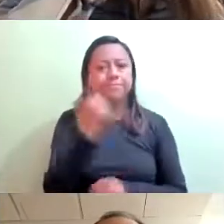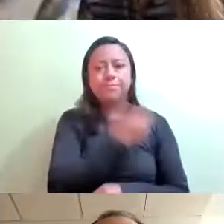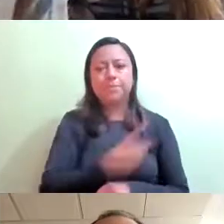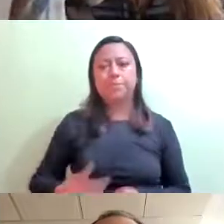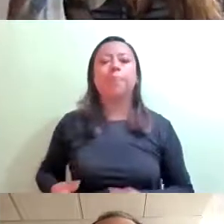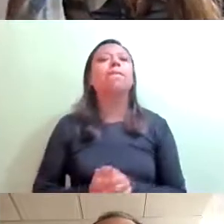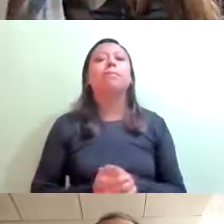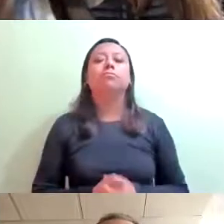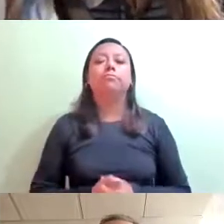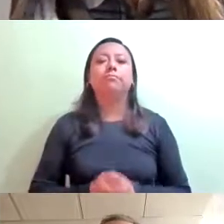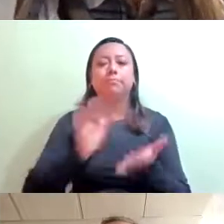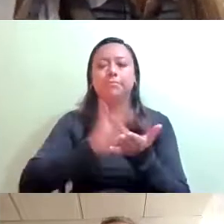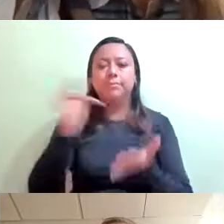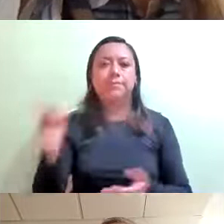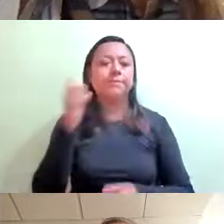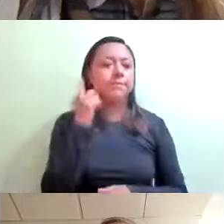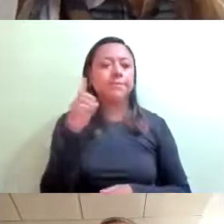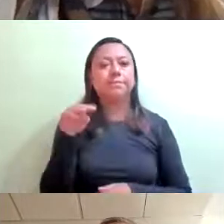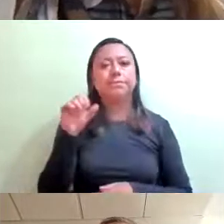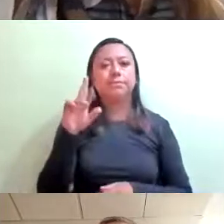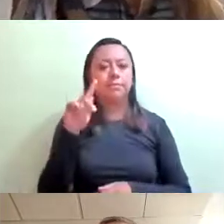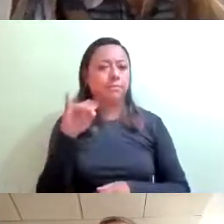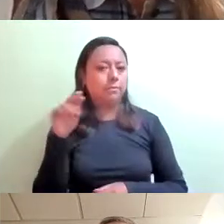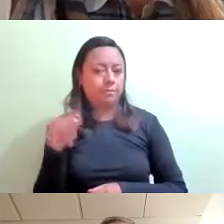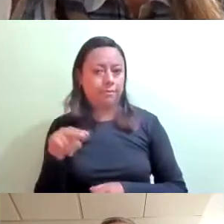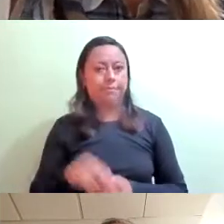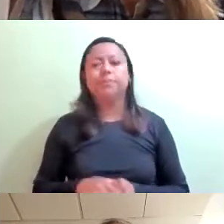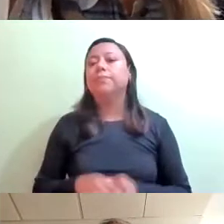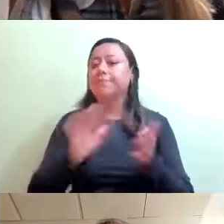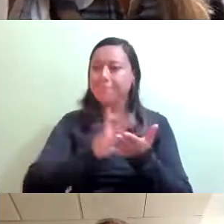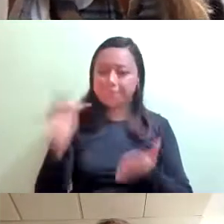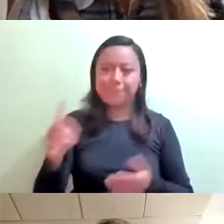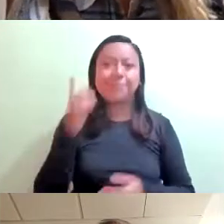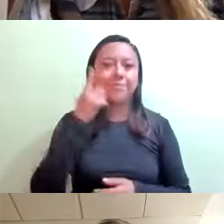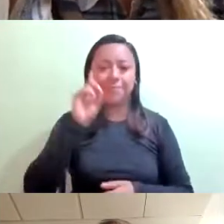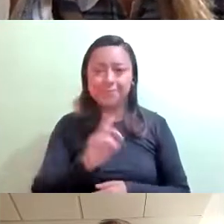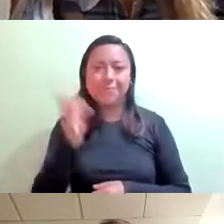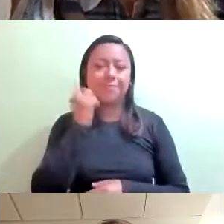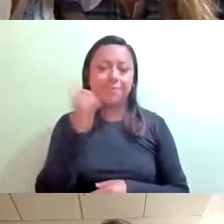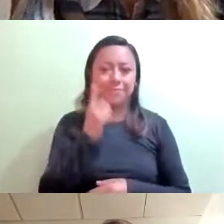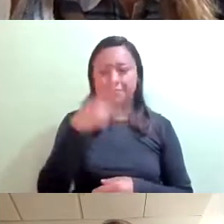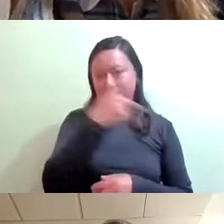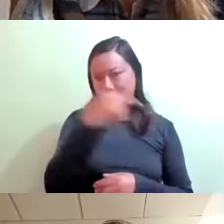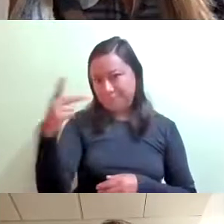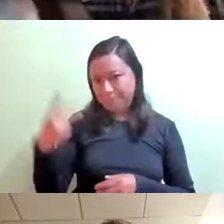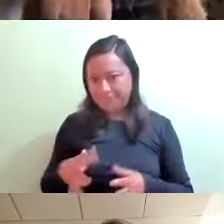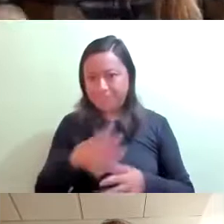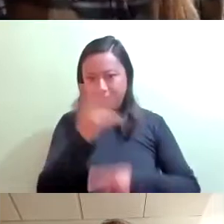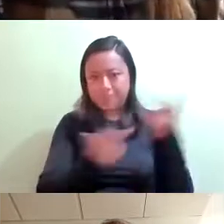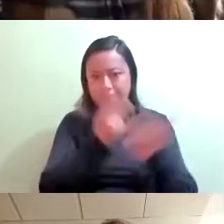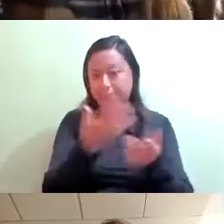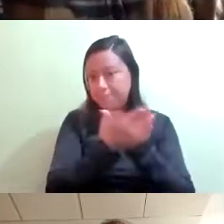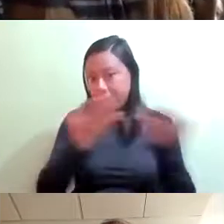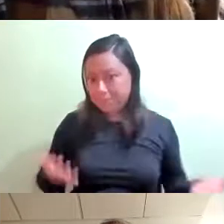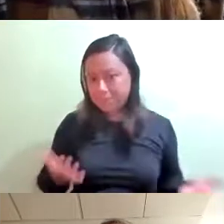Gracias, diputado Martín Padilla. Gracias, diputadas y diputados, por sus intervenciones. Continuando con el formato de la entrevista, se le concede el uso de